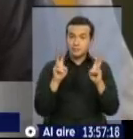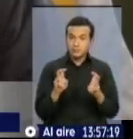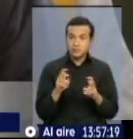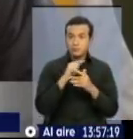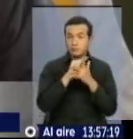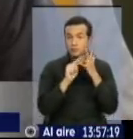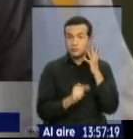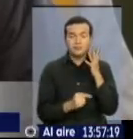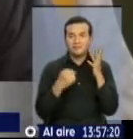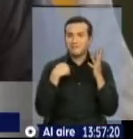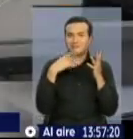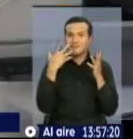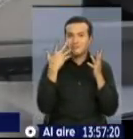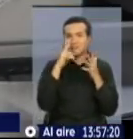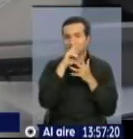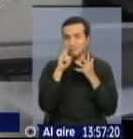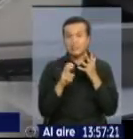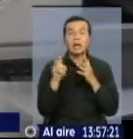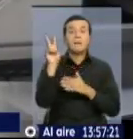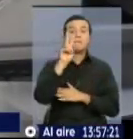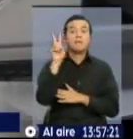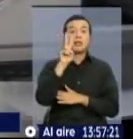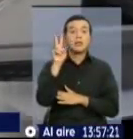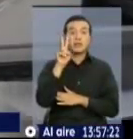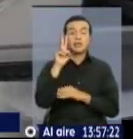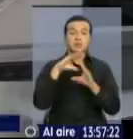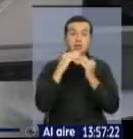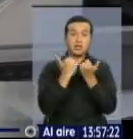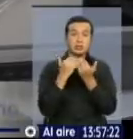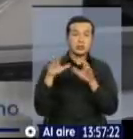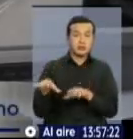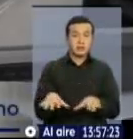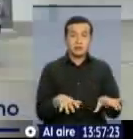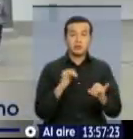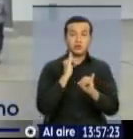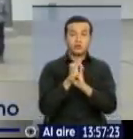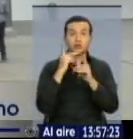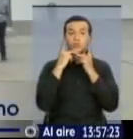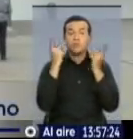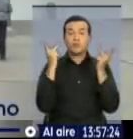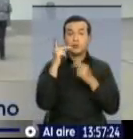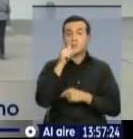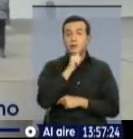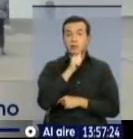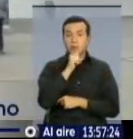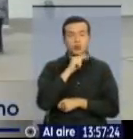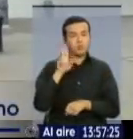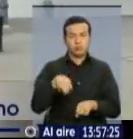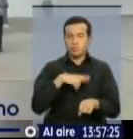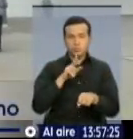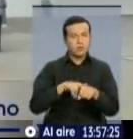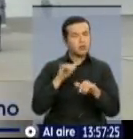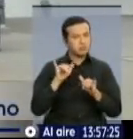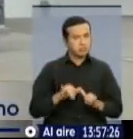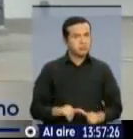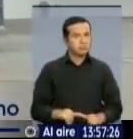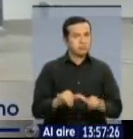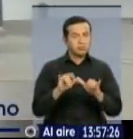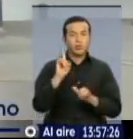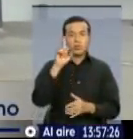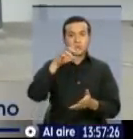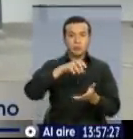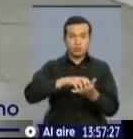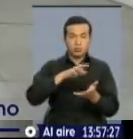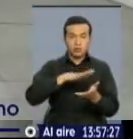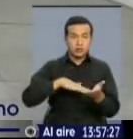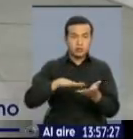no tenemos novedades. Este viernes las clases y actividades de instituciones públicas y privadas se desarrollaron con normalidad en una provincia